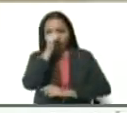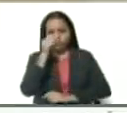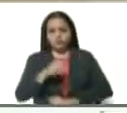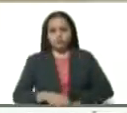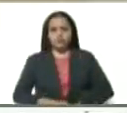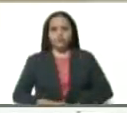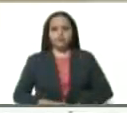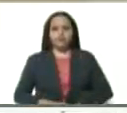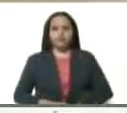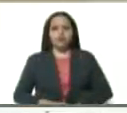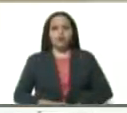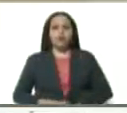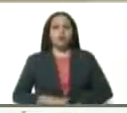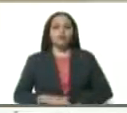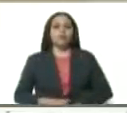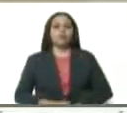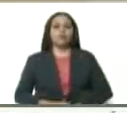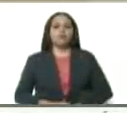Honduras,